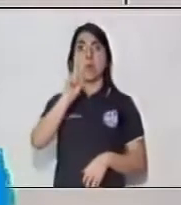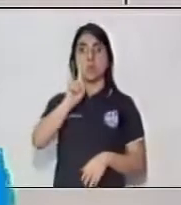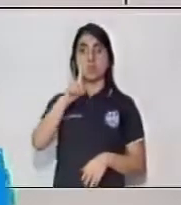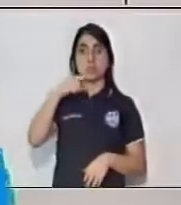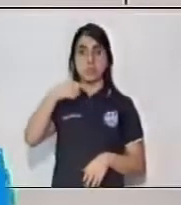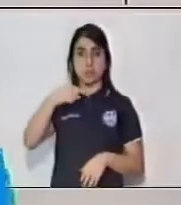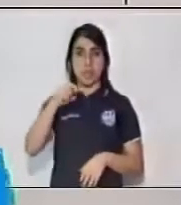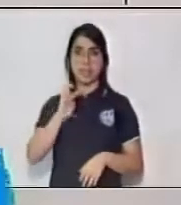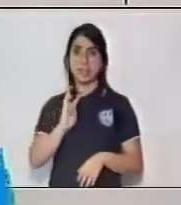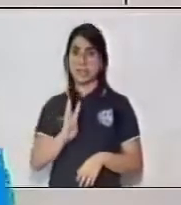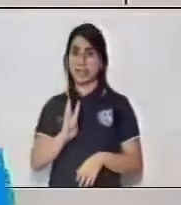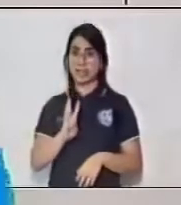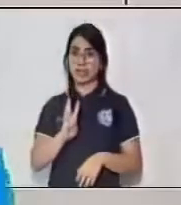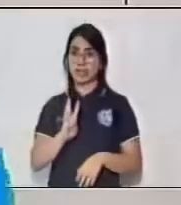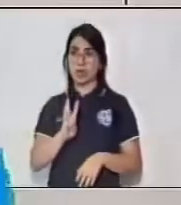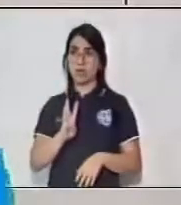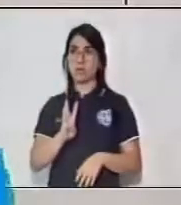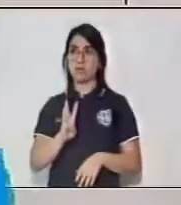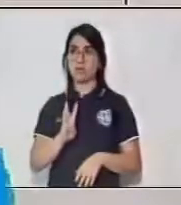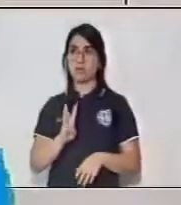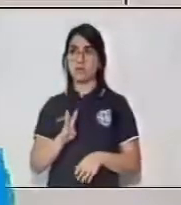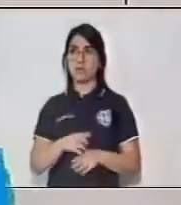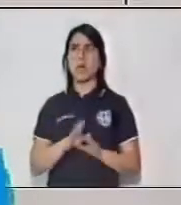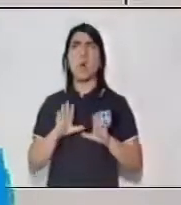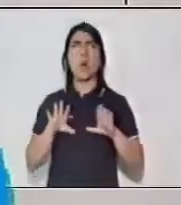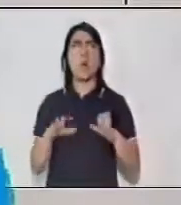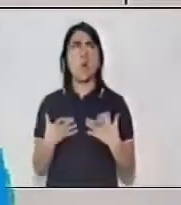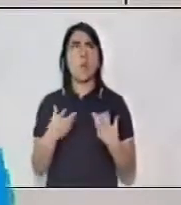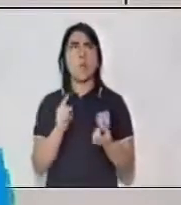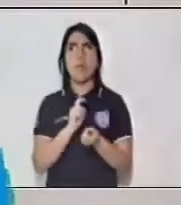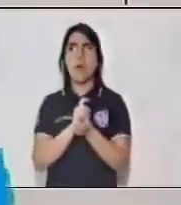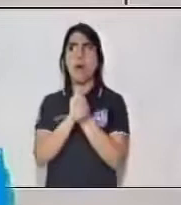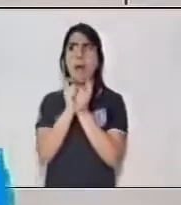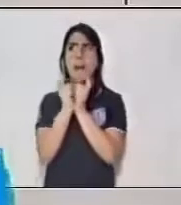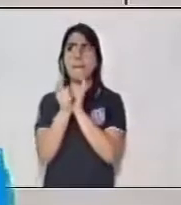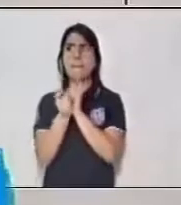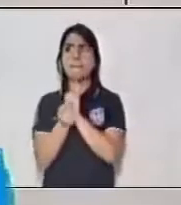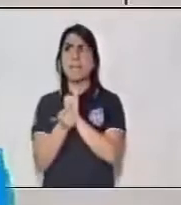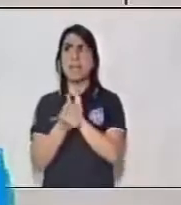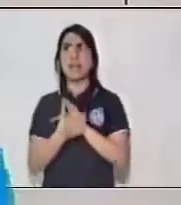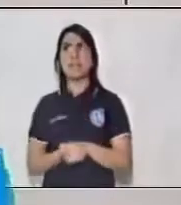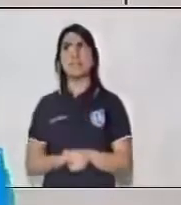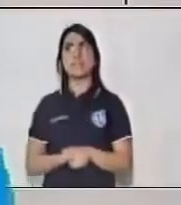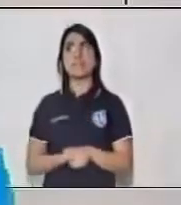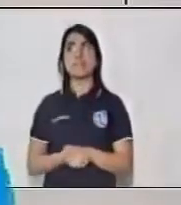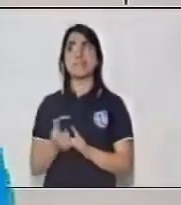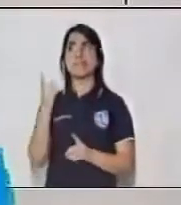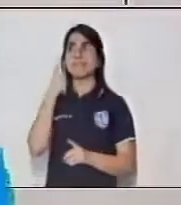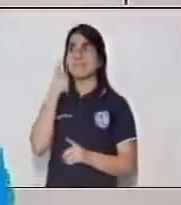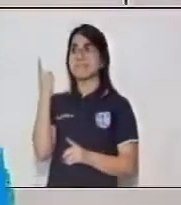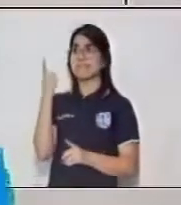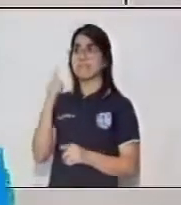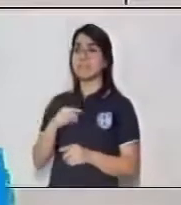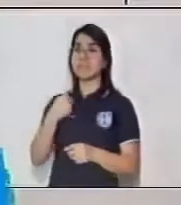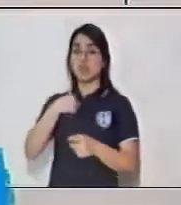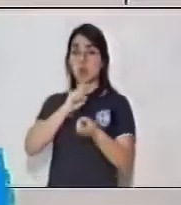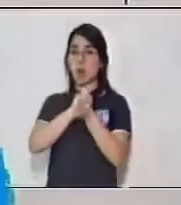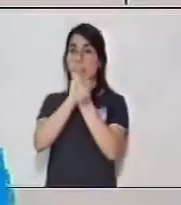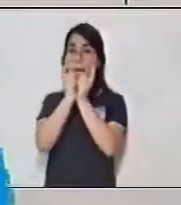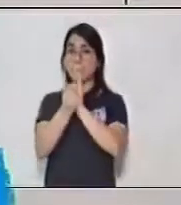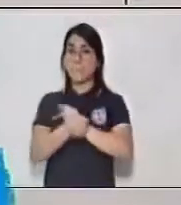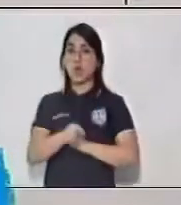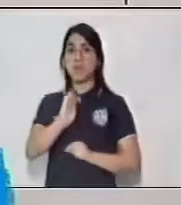1/3 yo lo puedo reescribir como 3 a la menos 1. ¿Sí? Así como lo